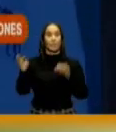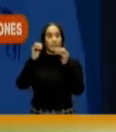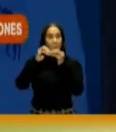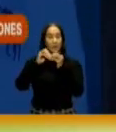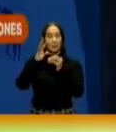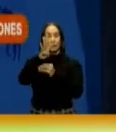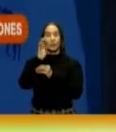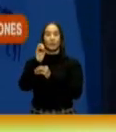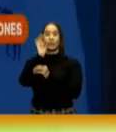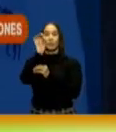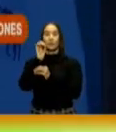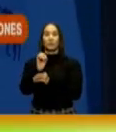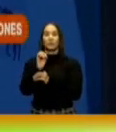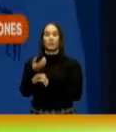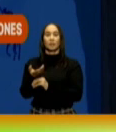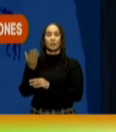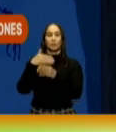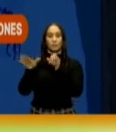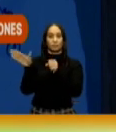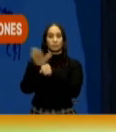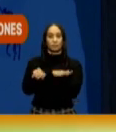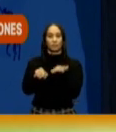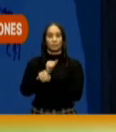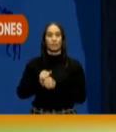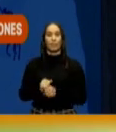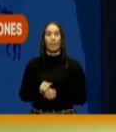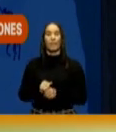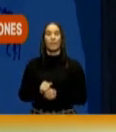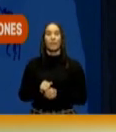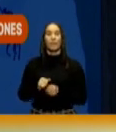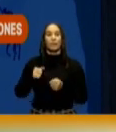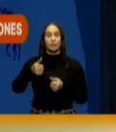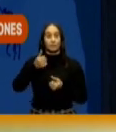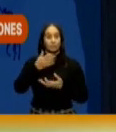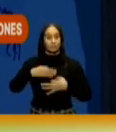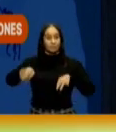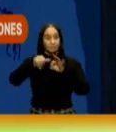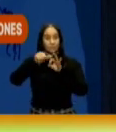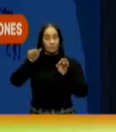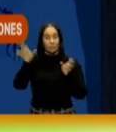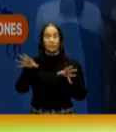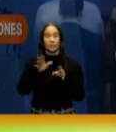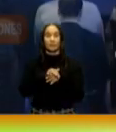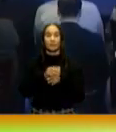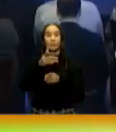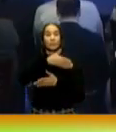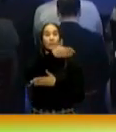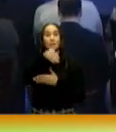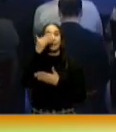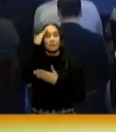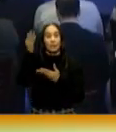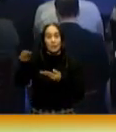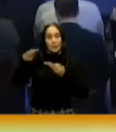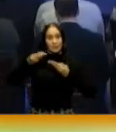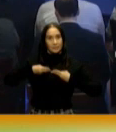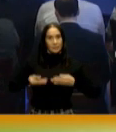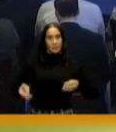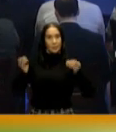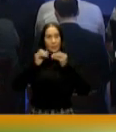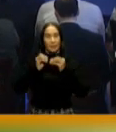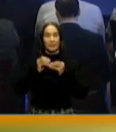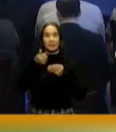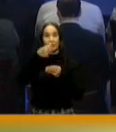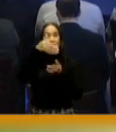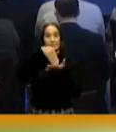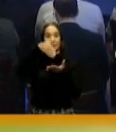hogares y sería muy importante que la gente que nos esté viendo nos escriba que la gente nos